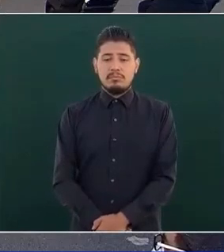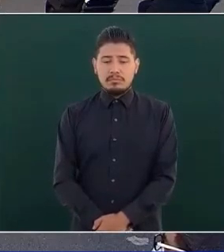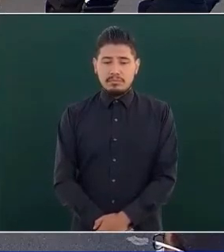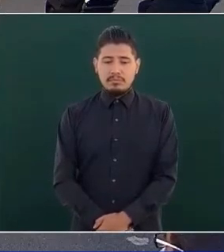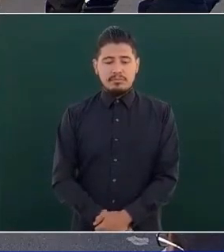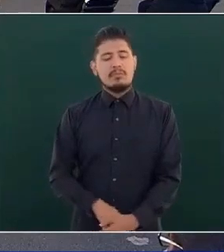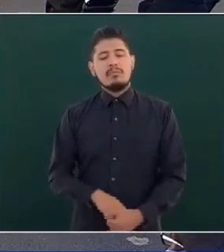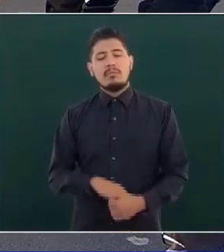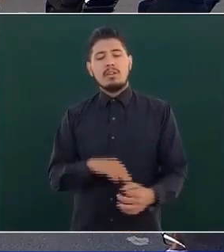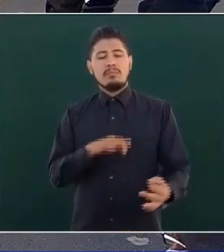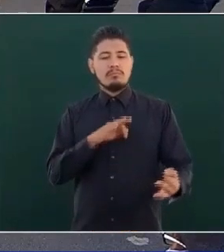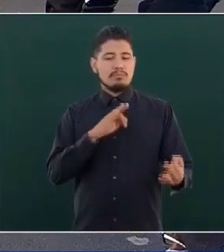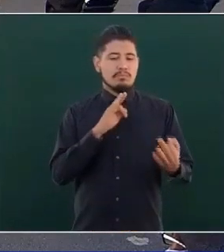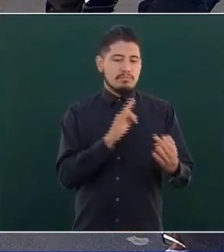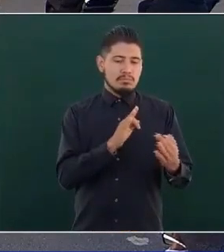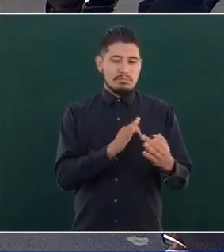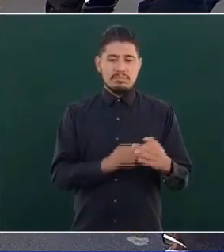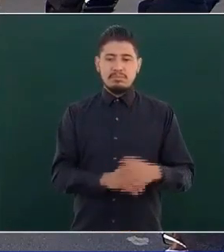Enfrentamos